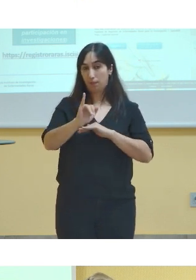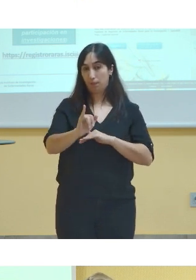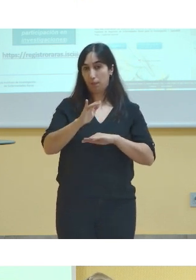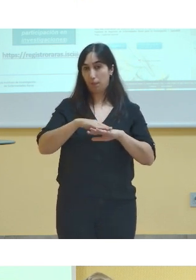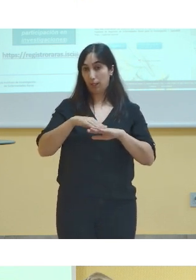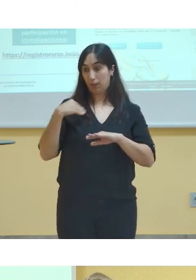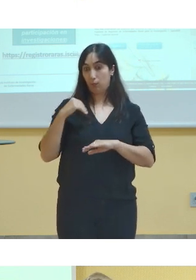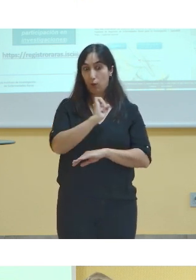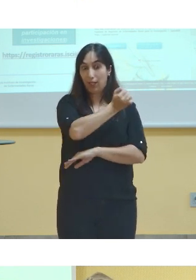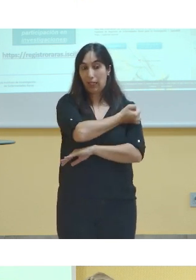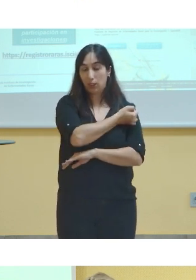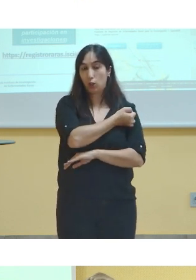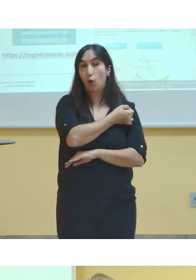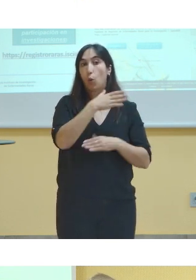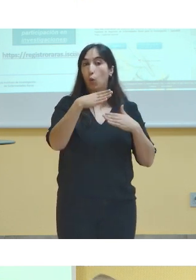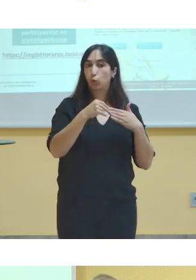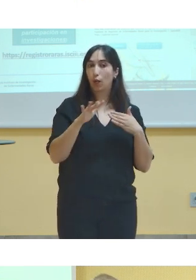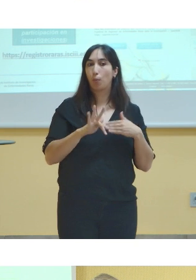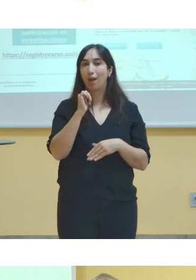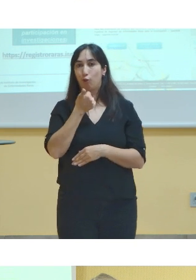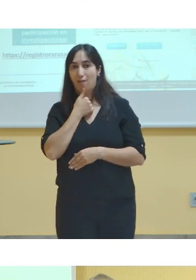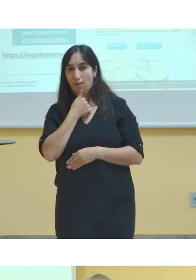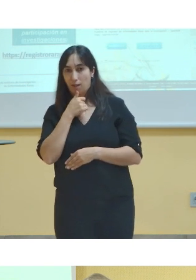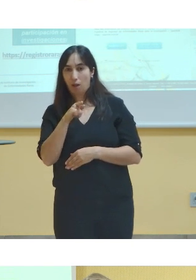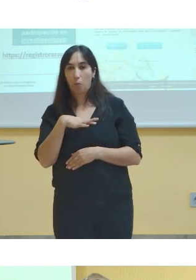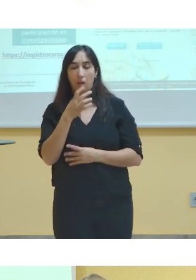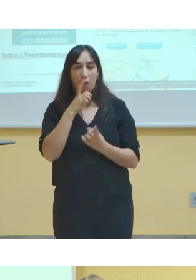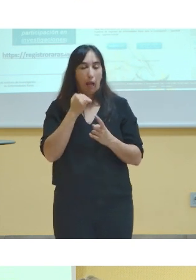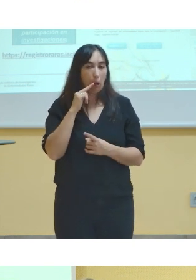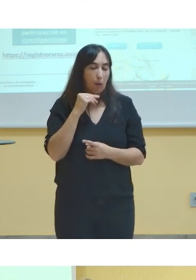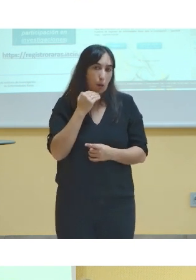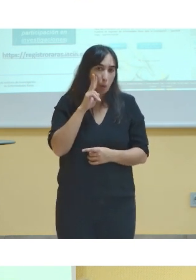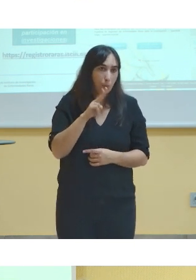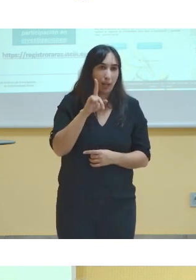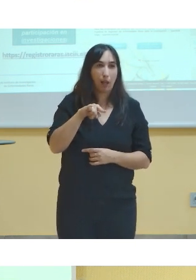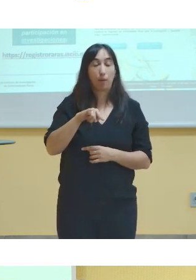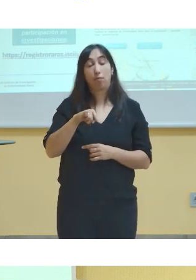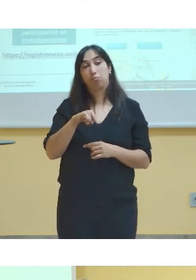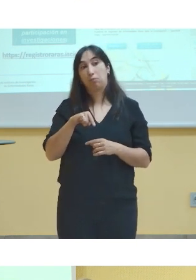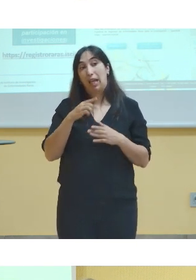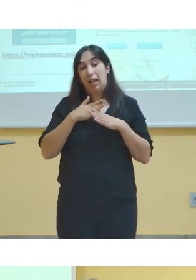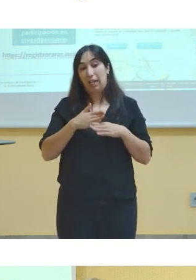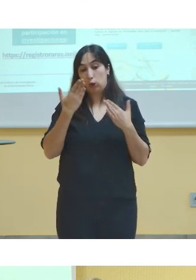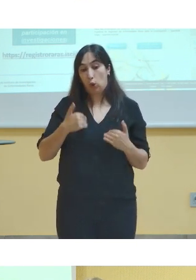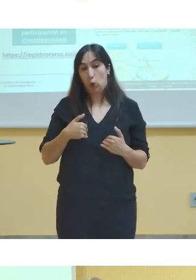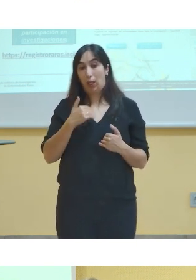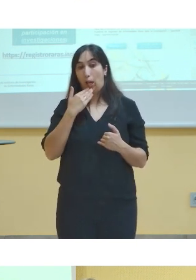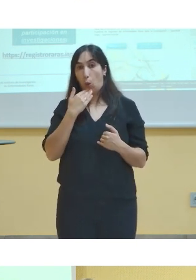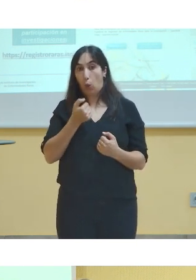al propio registro con usuario y contraseña. Allí se podrá encontrar alguna información, la posibilidad de donar muestras biológicas, si así se